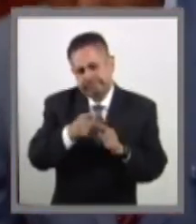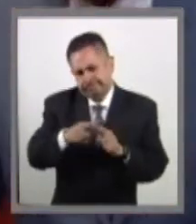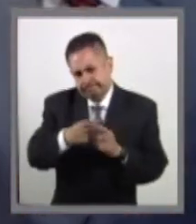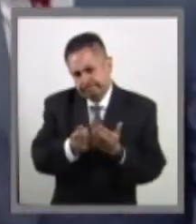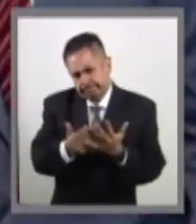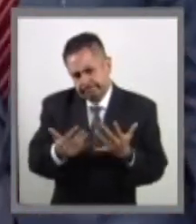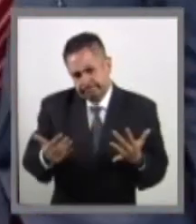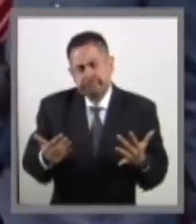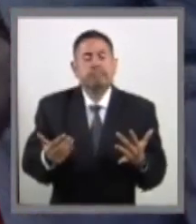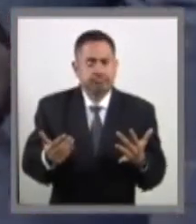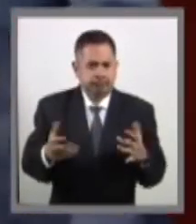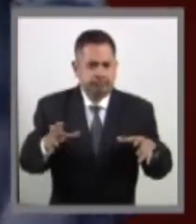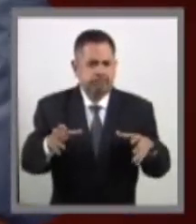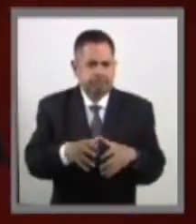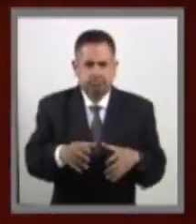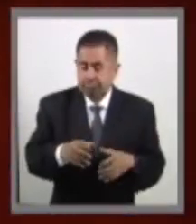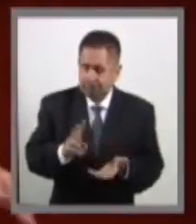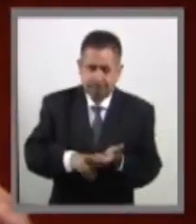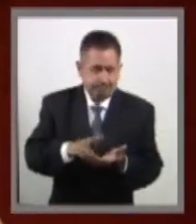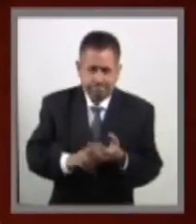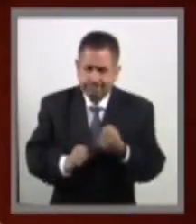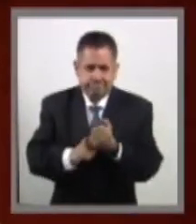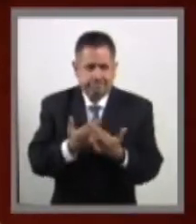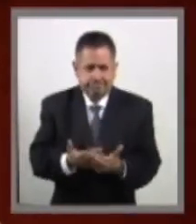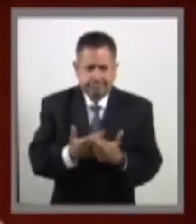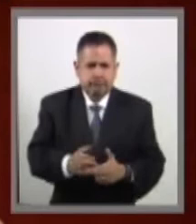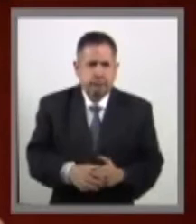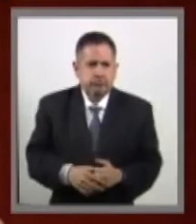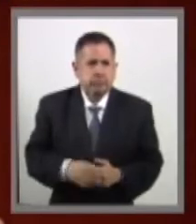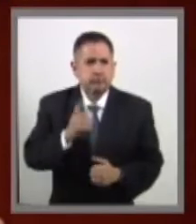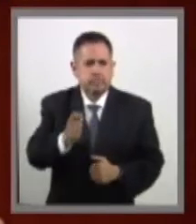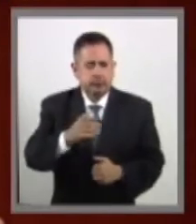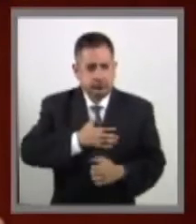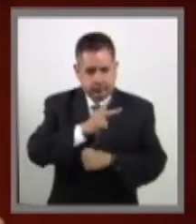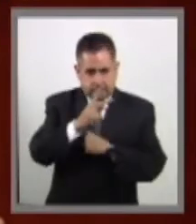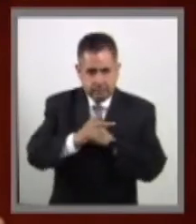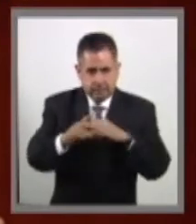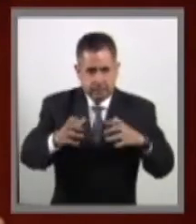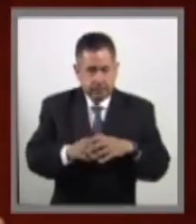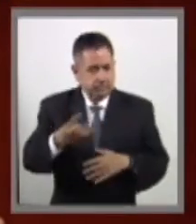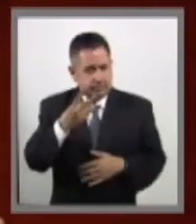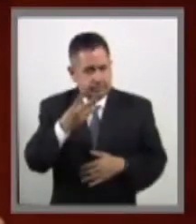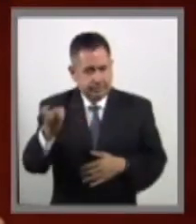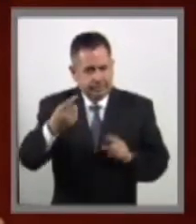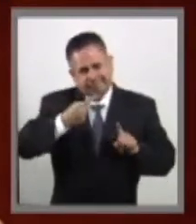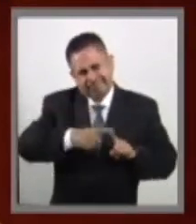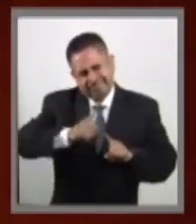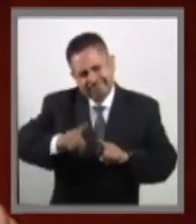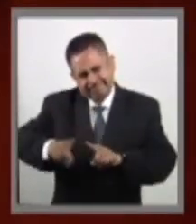que constituyen como cultivos básicos. Se habla de que nuestro país ofrece más de 300 variedades de